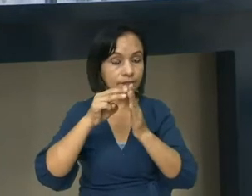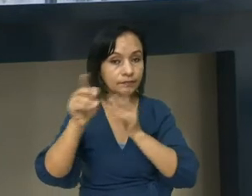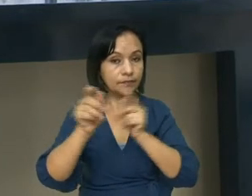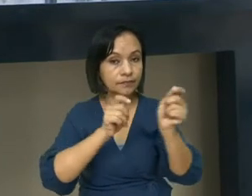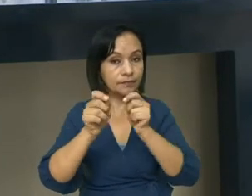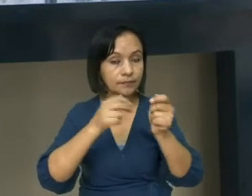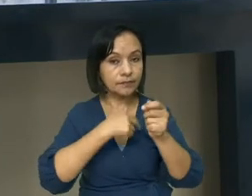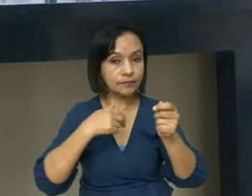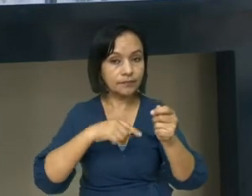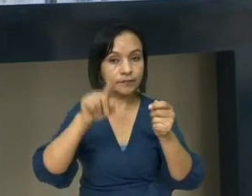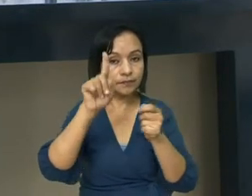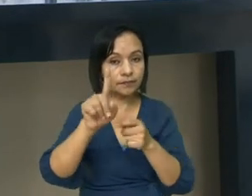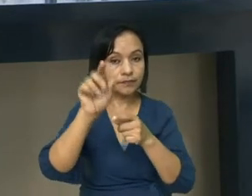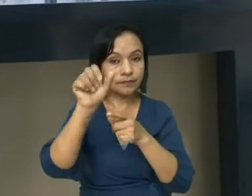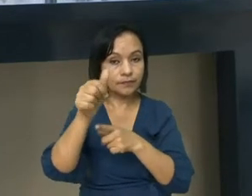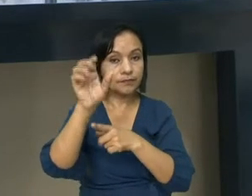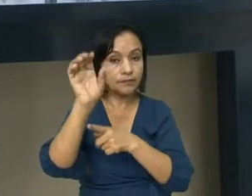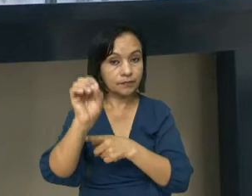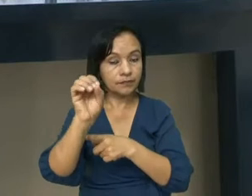la formulación de